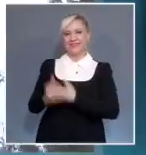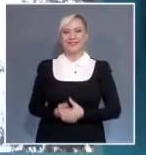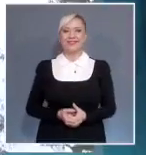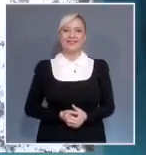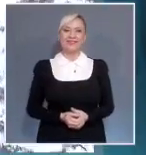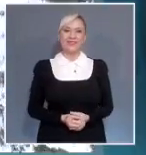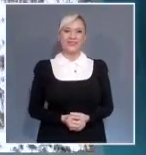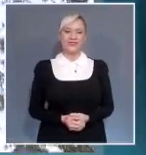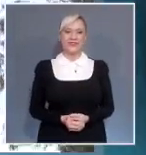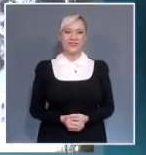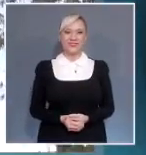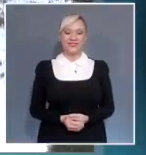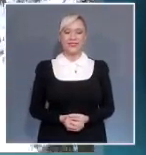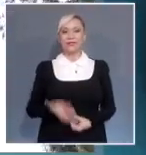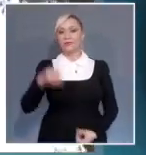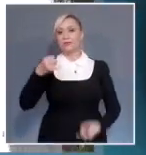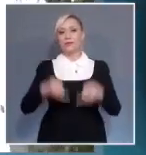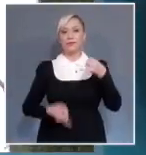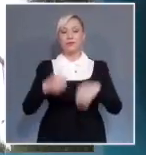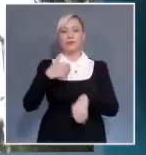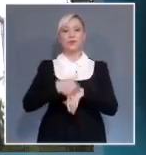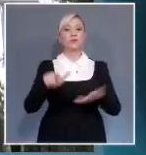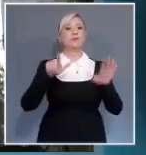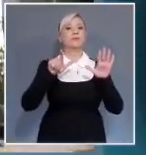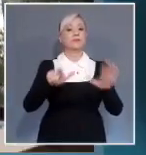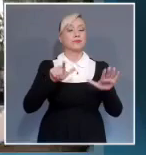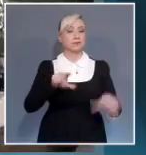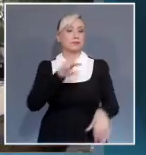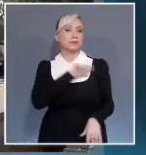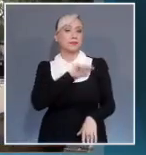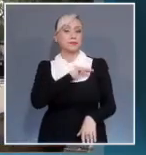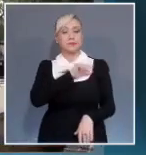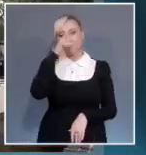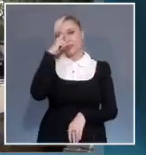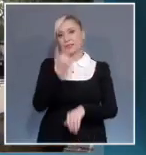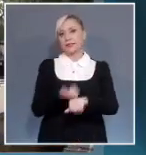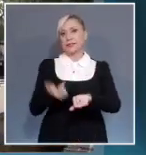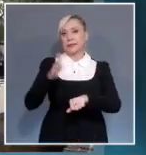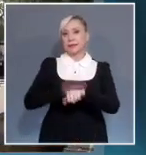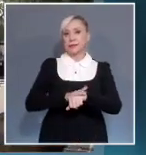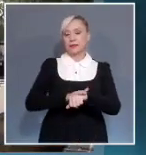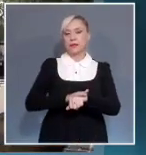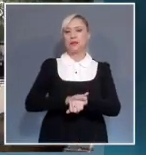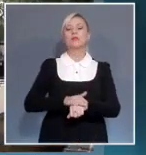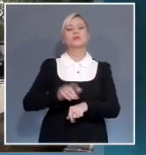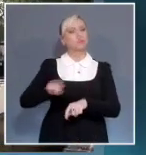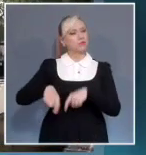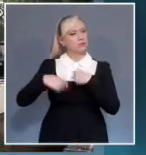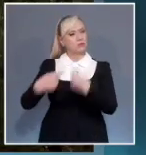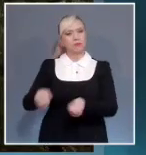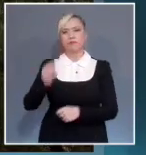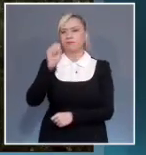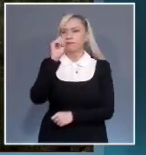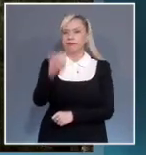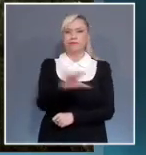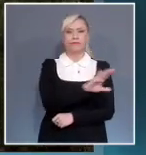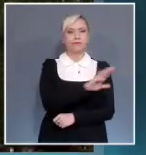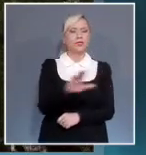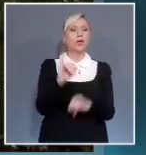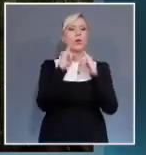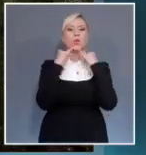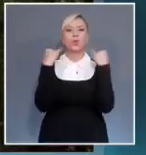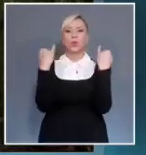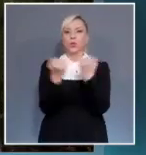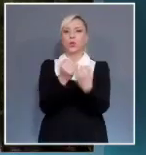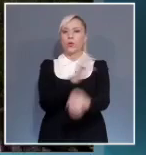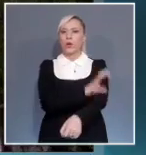El juzgado 17º de distrito en materia administrativa concedió la suspensión definitiva para que la Junta de Coordinación Política del